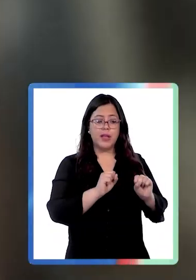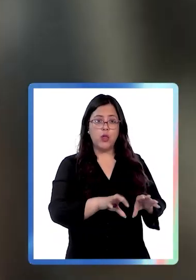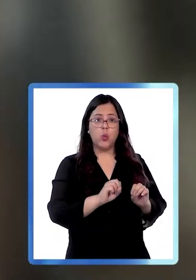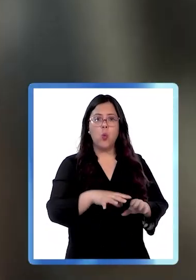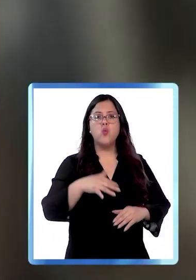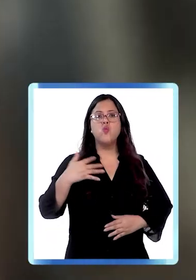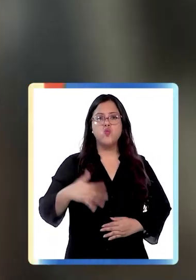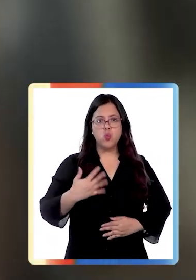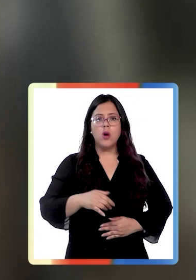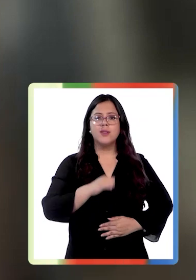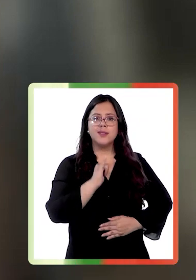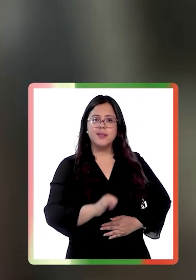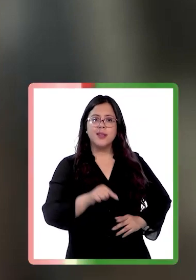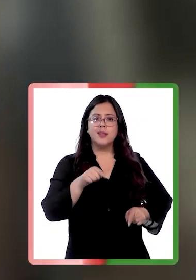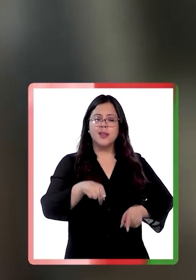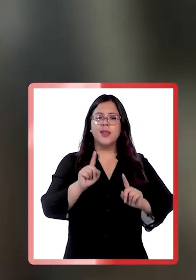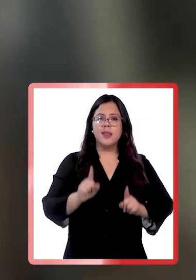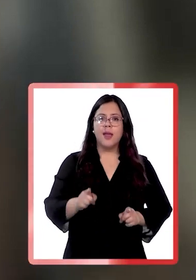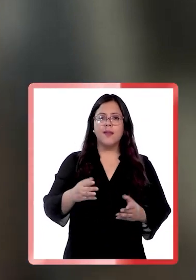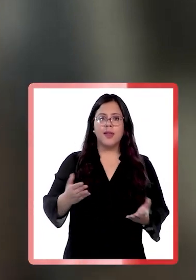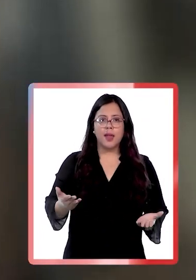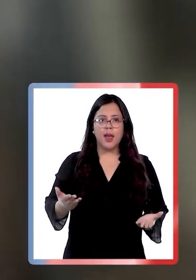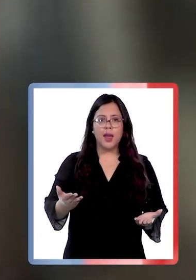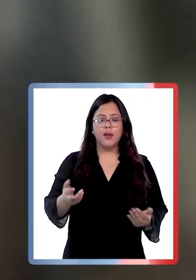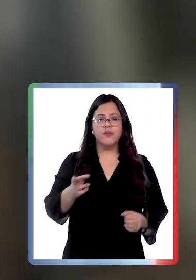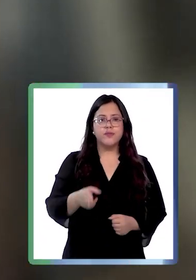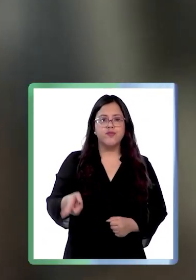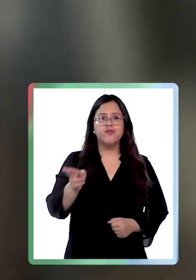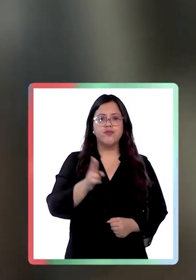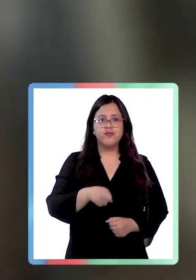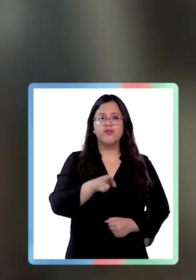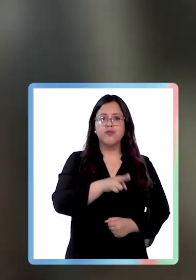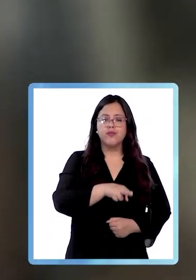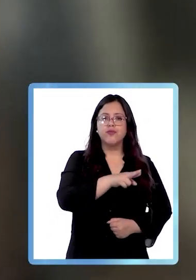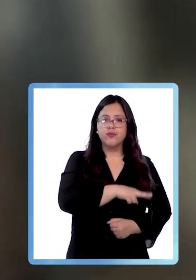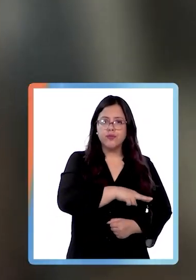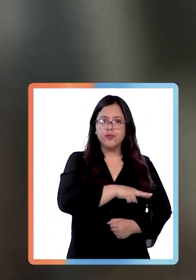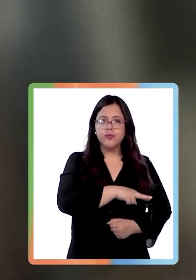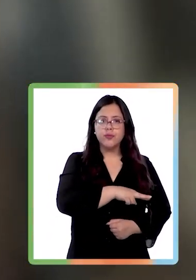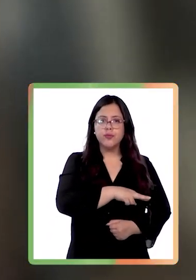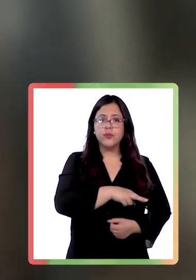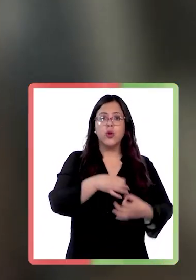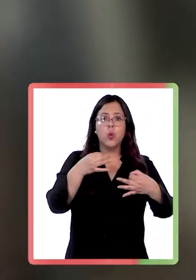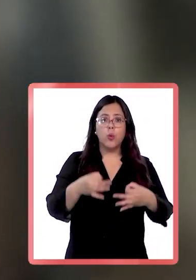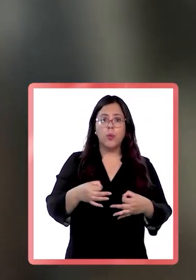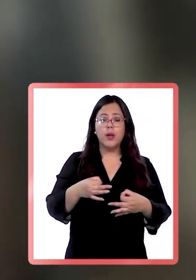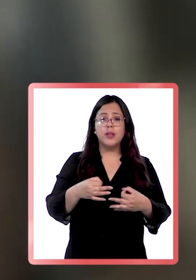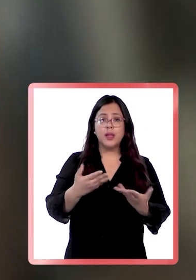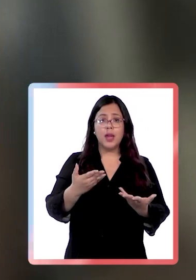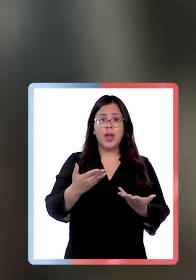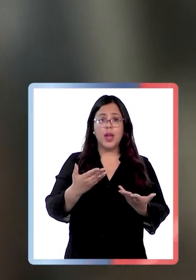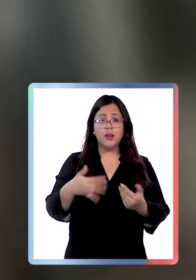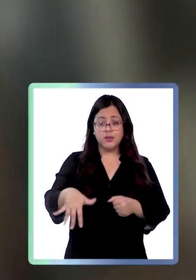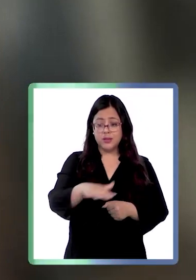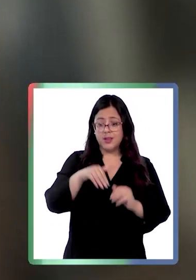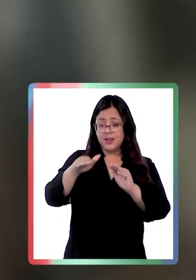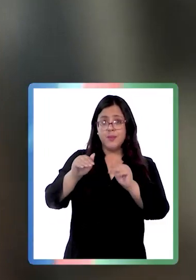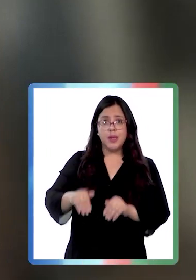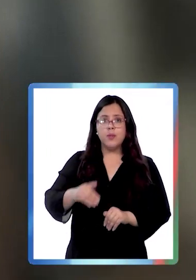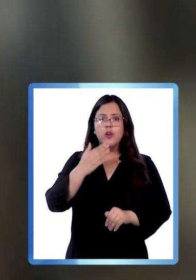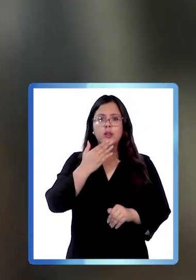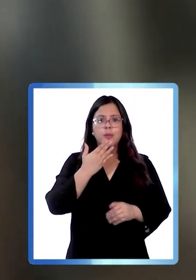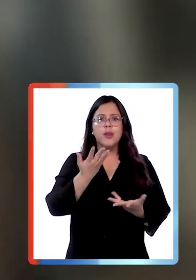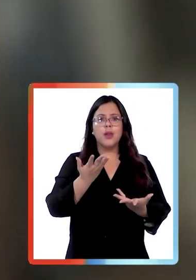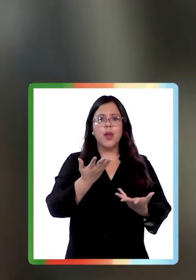la educación acá es sumamente importante y es algo que tenemos que repetir constantemente, tanto cuando ocurren estas cosas,